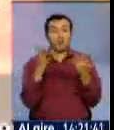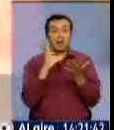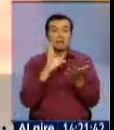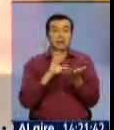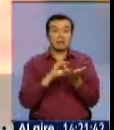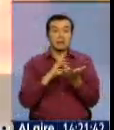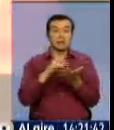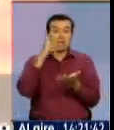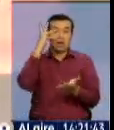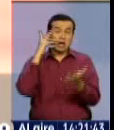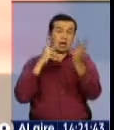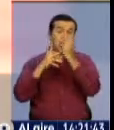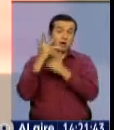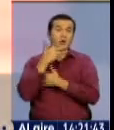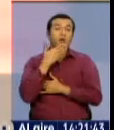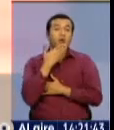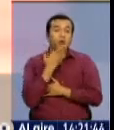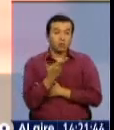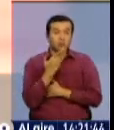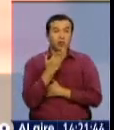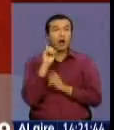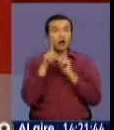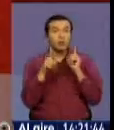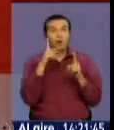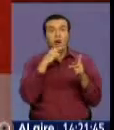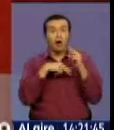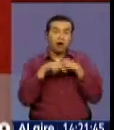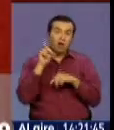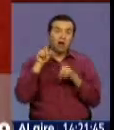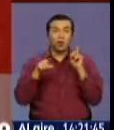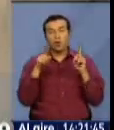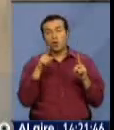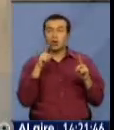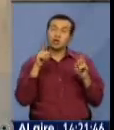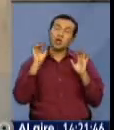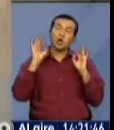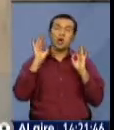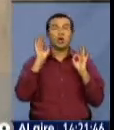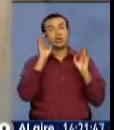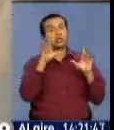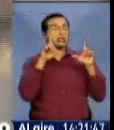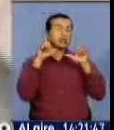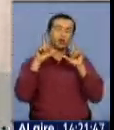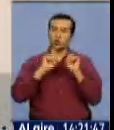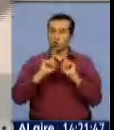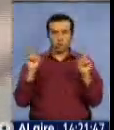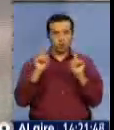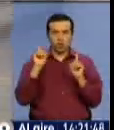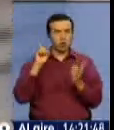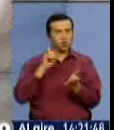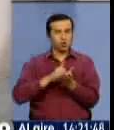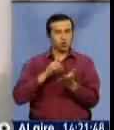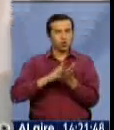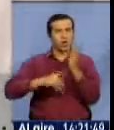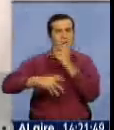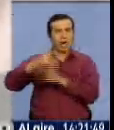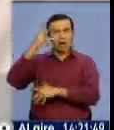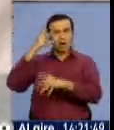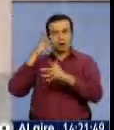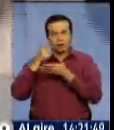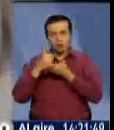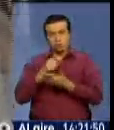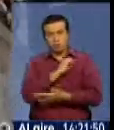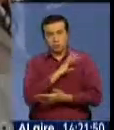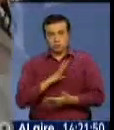medicina ancestral va más allá de la charlatanería de algunos o del lucro por una moda. El verdadero médico ancestral ayuda en la